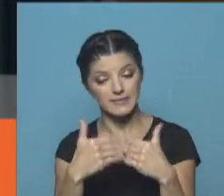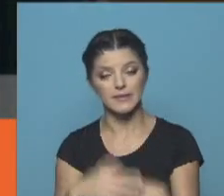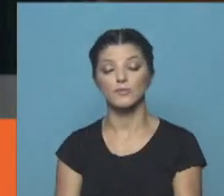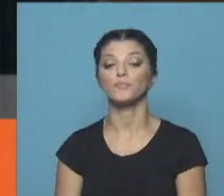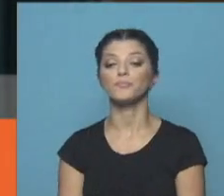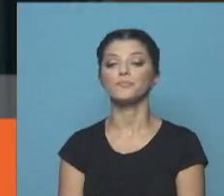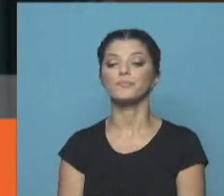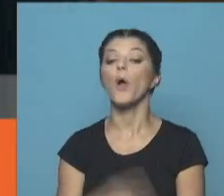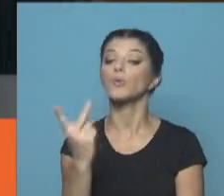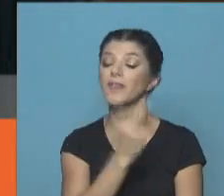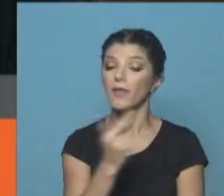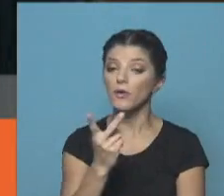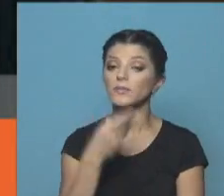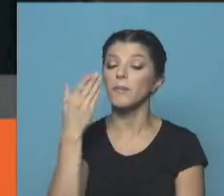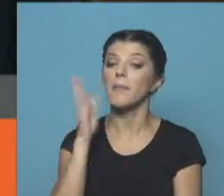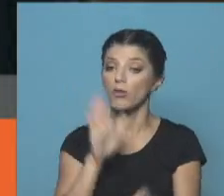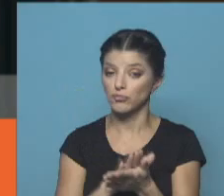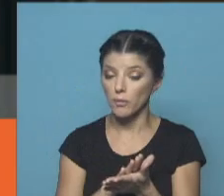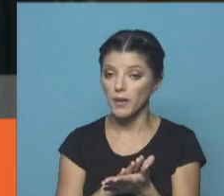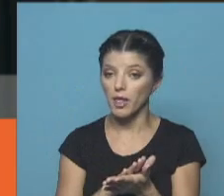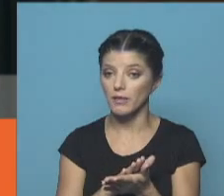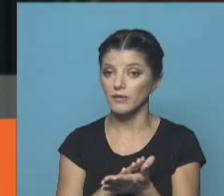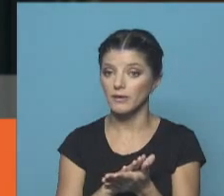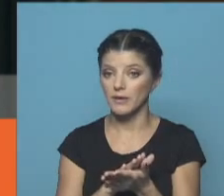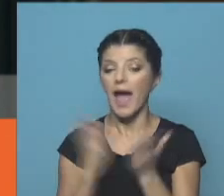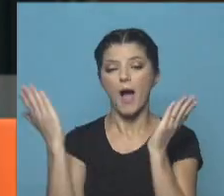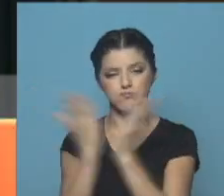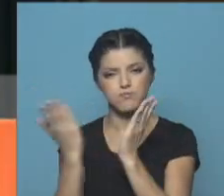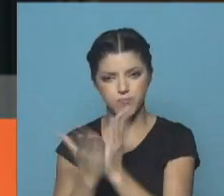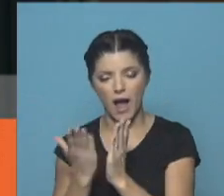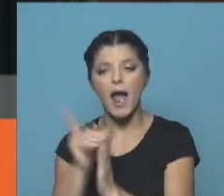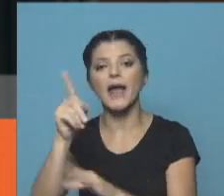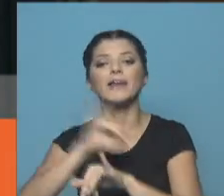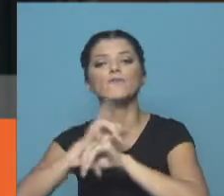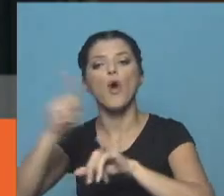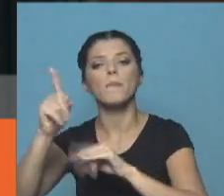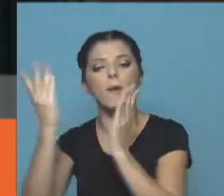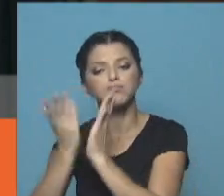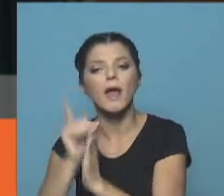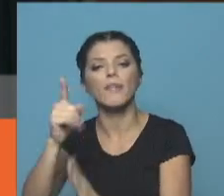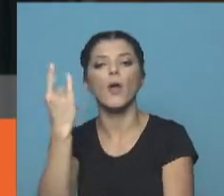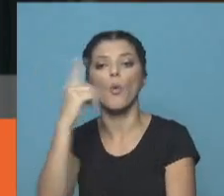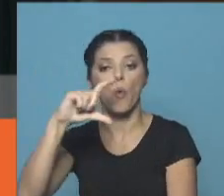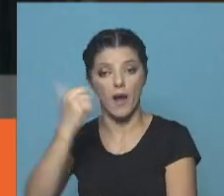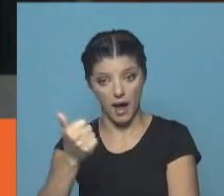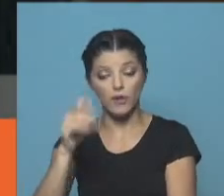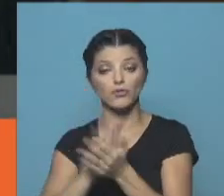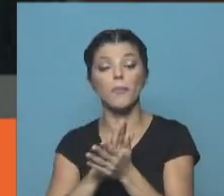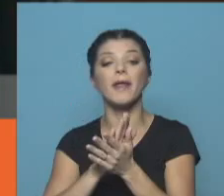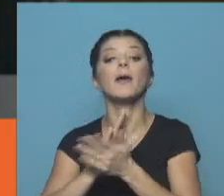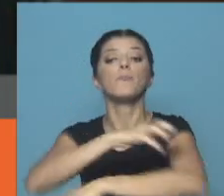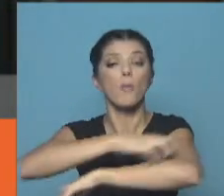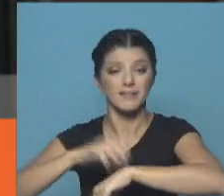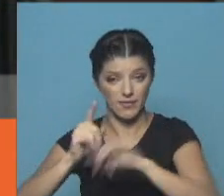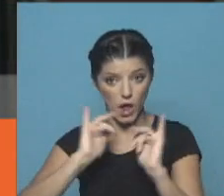posibilidad de analizar un poco más esto que es el dato de la Universidad Católica Argentina sobre el nivel de pobreza adolescente y también a